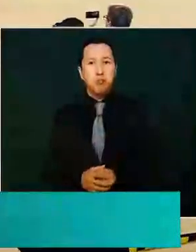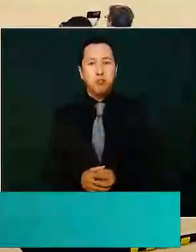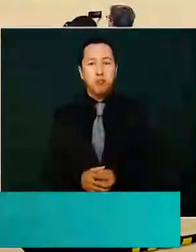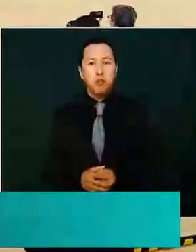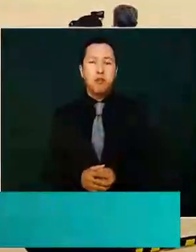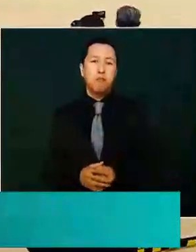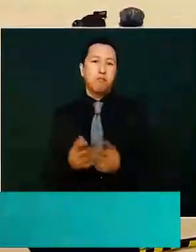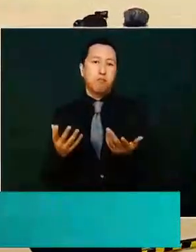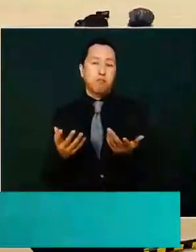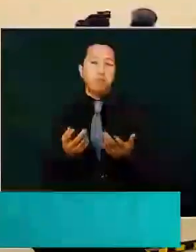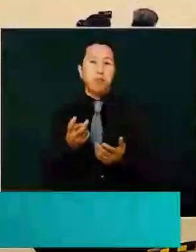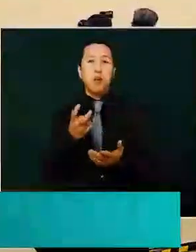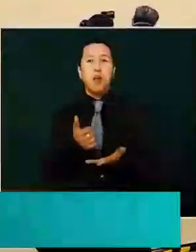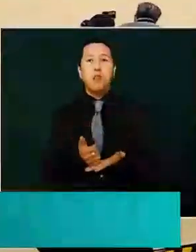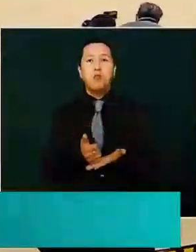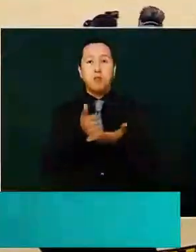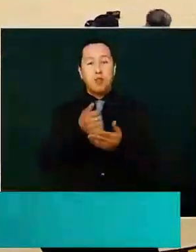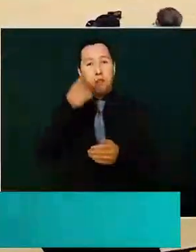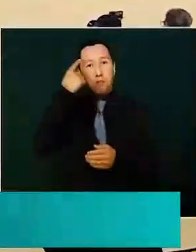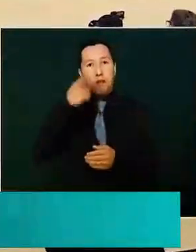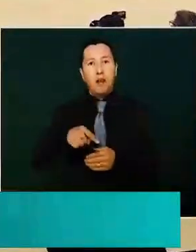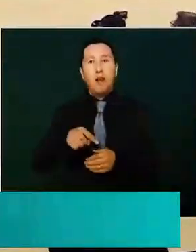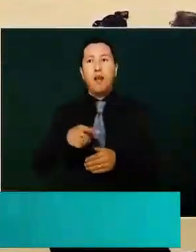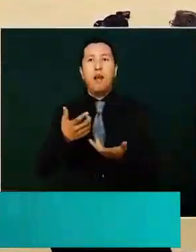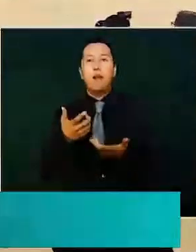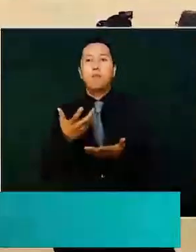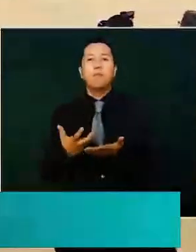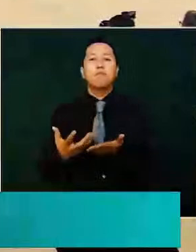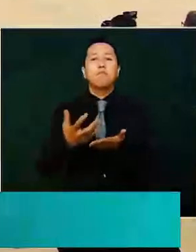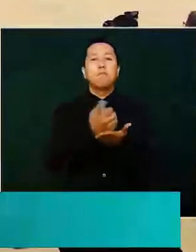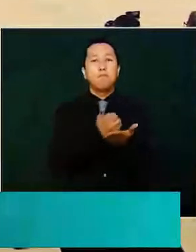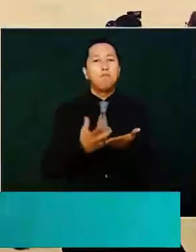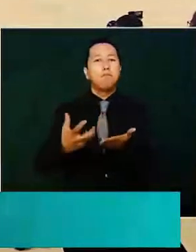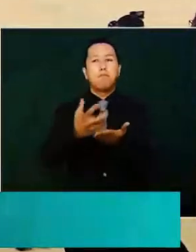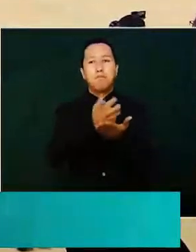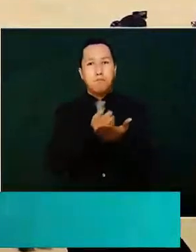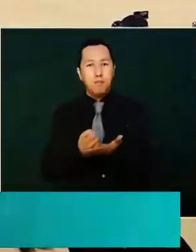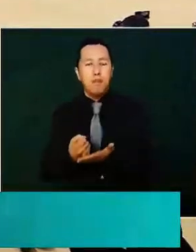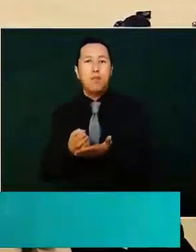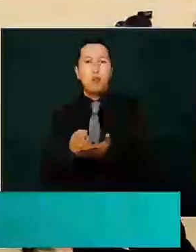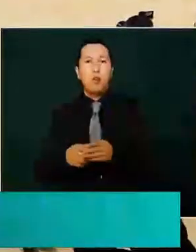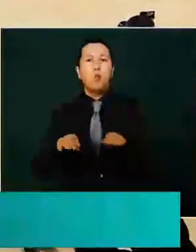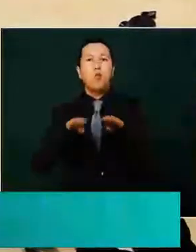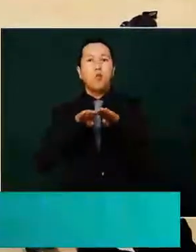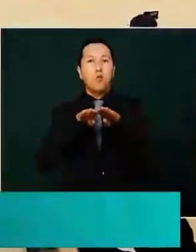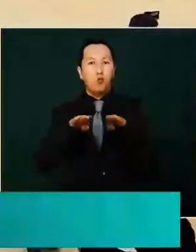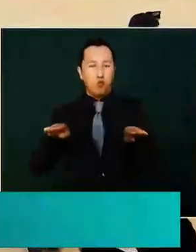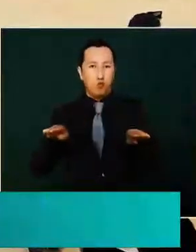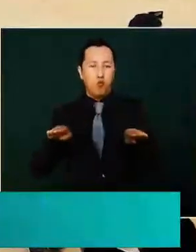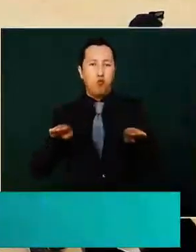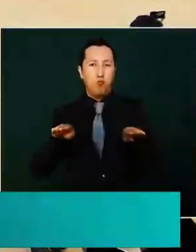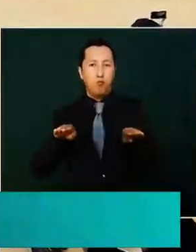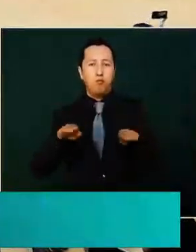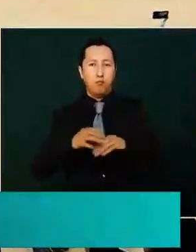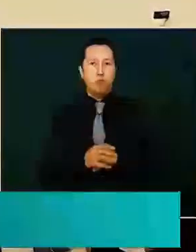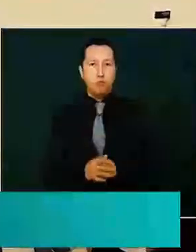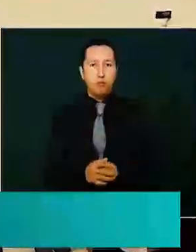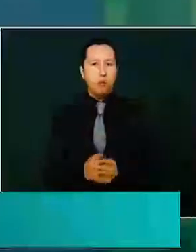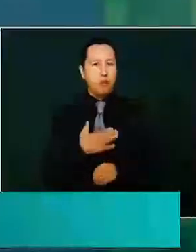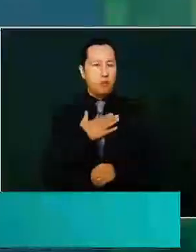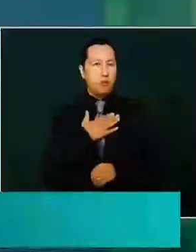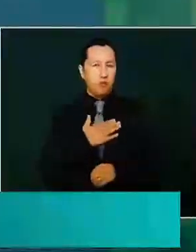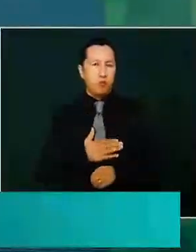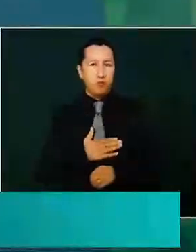que haya más distribución del ingreso, mejor distribución del ingreso. No pasa en otras